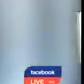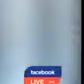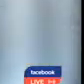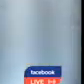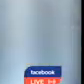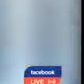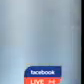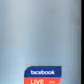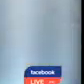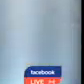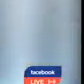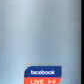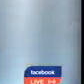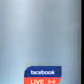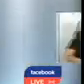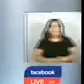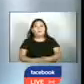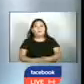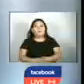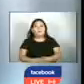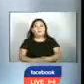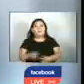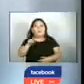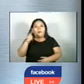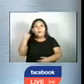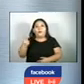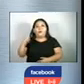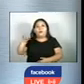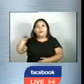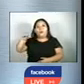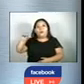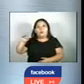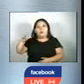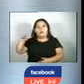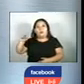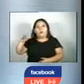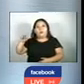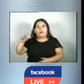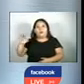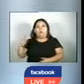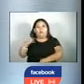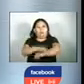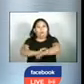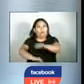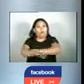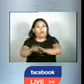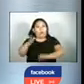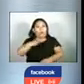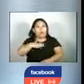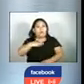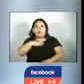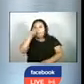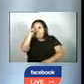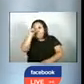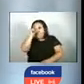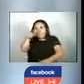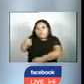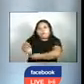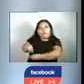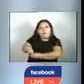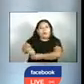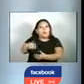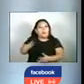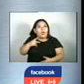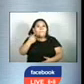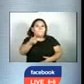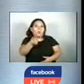Y la Policía Nacional Civil capturó a José David Andrade por posesión y tenencia de droga. La aprehensión se realizó durante